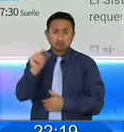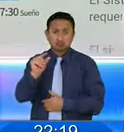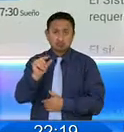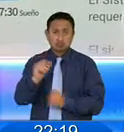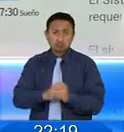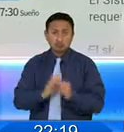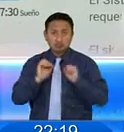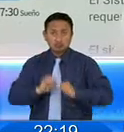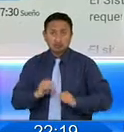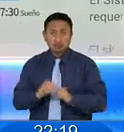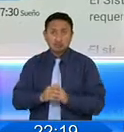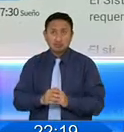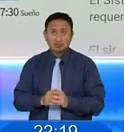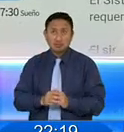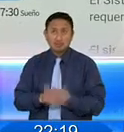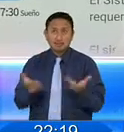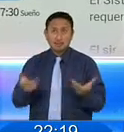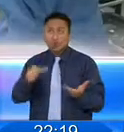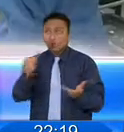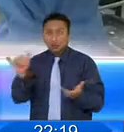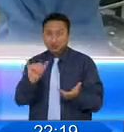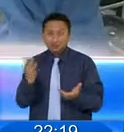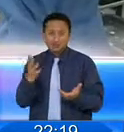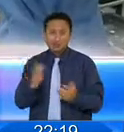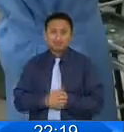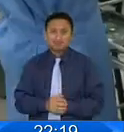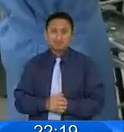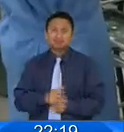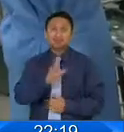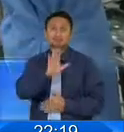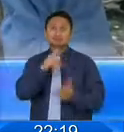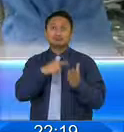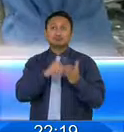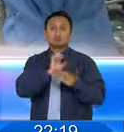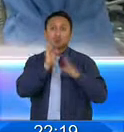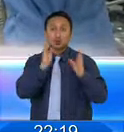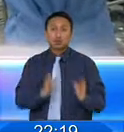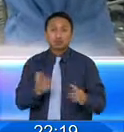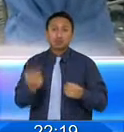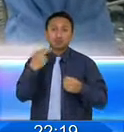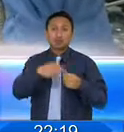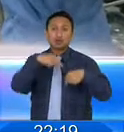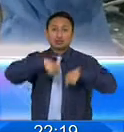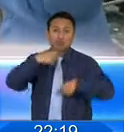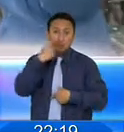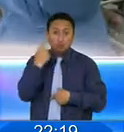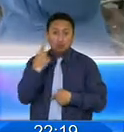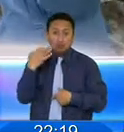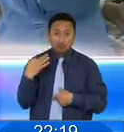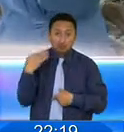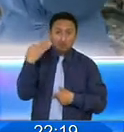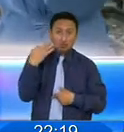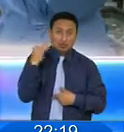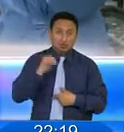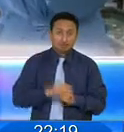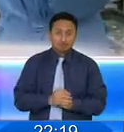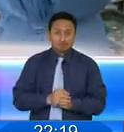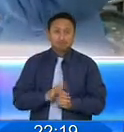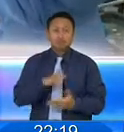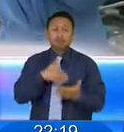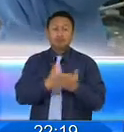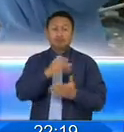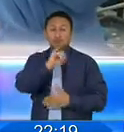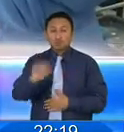la transferencia de tecnología. Nadie más lo va a hacer. Son 5.000 ecuatorianos que participan en este ensayo clínico y está previsto que hasta finales de